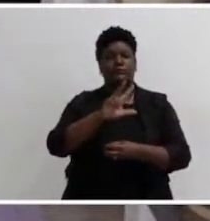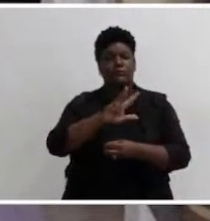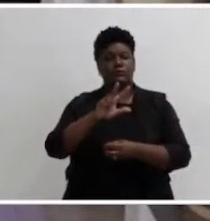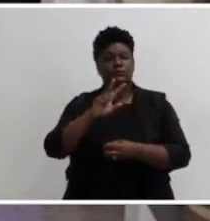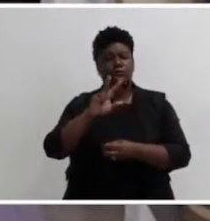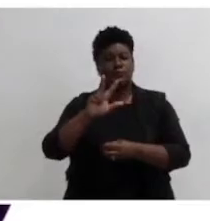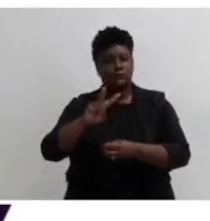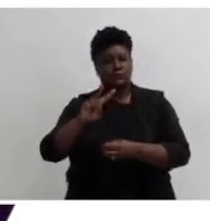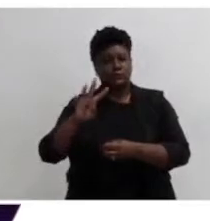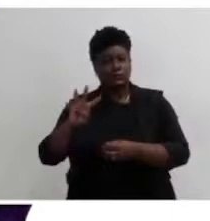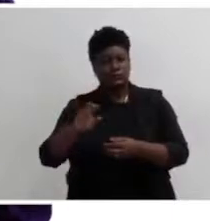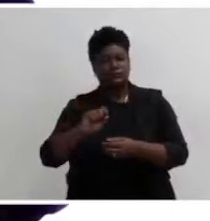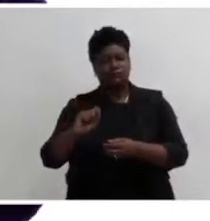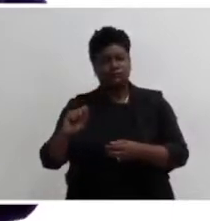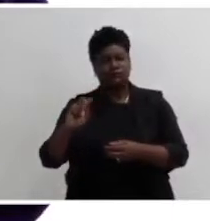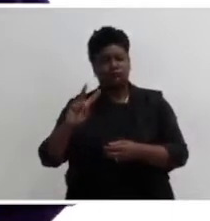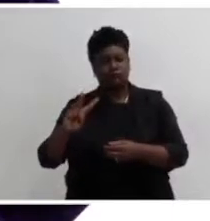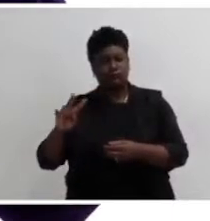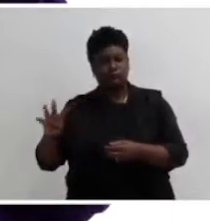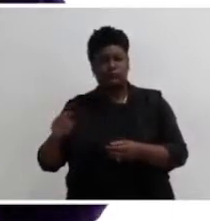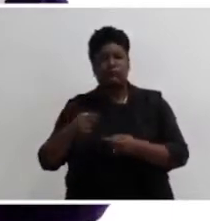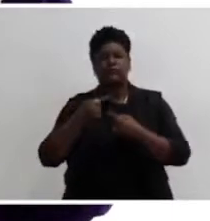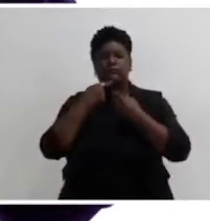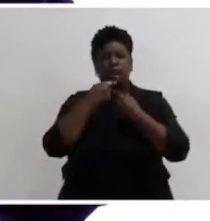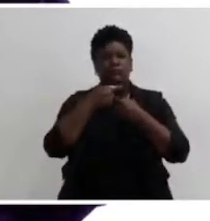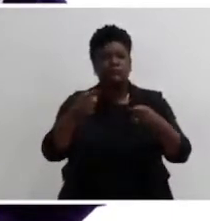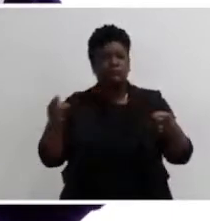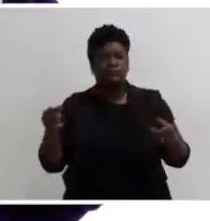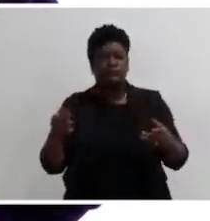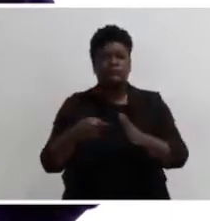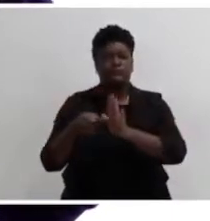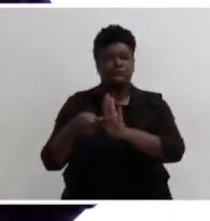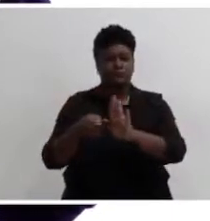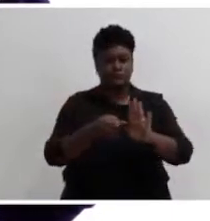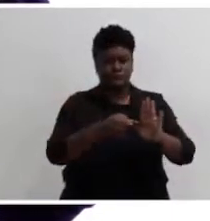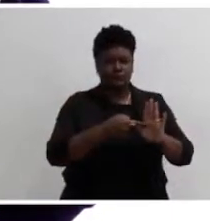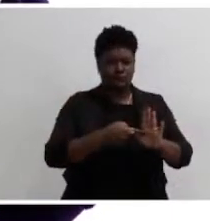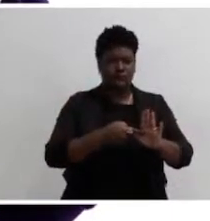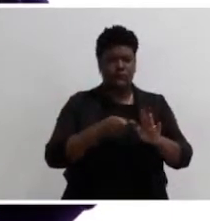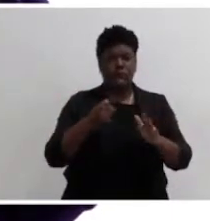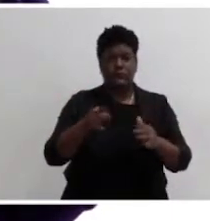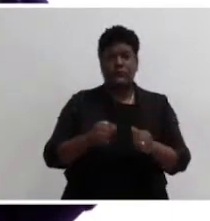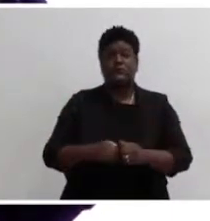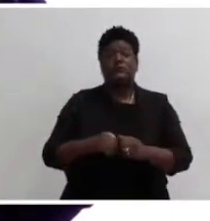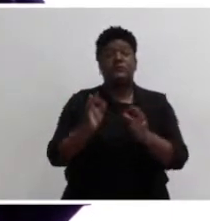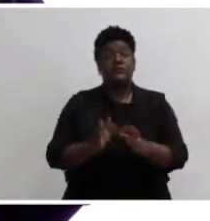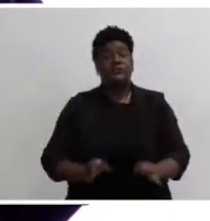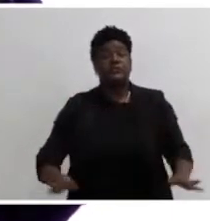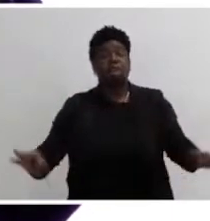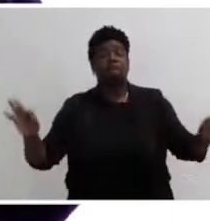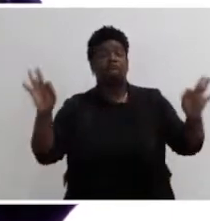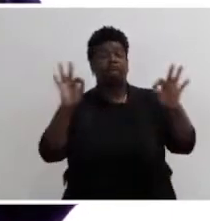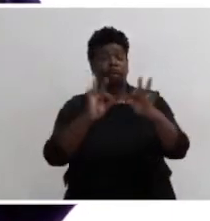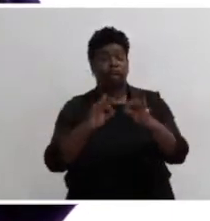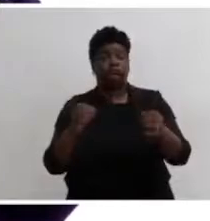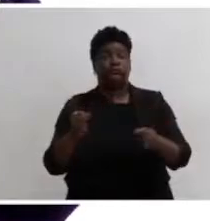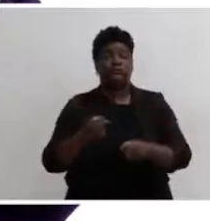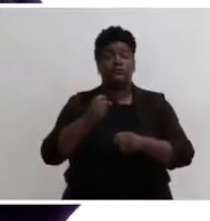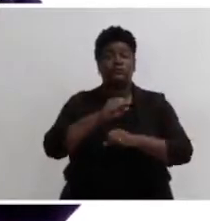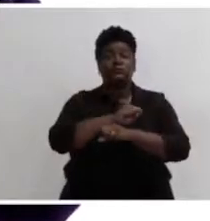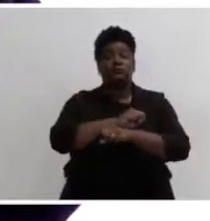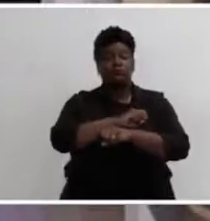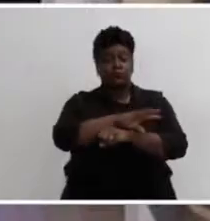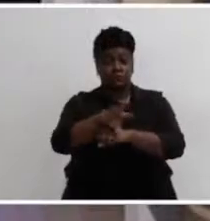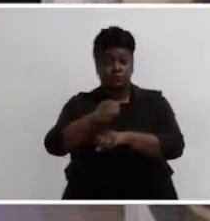324-24 reza así. El presente decreto tiene como objetivo declarar de alta prioridad nacional la promoción, la